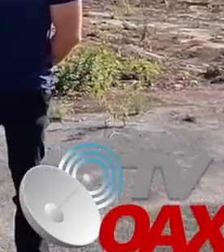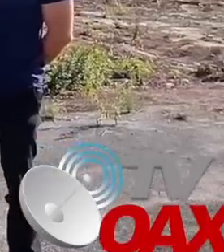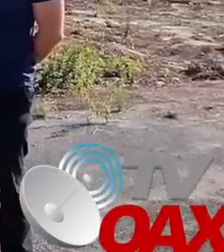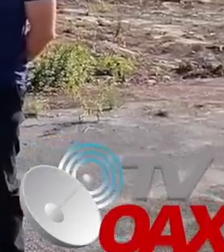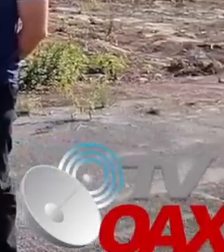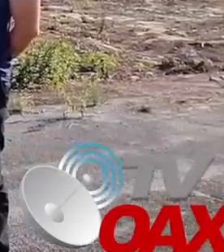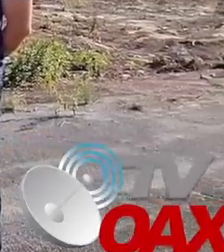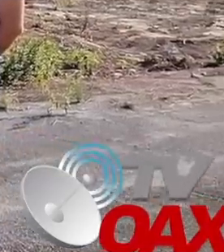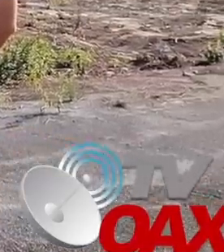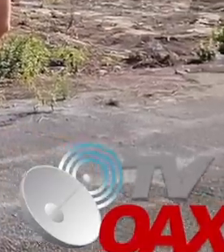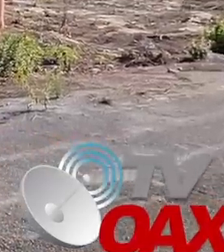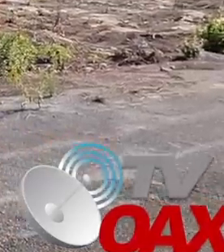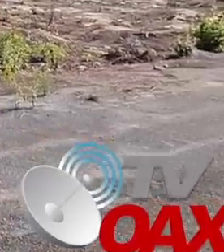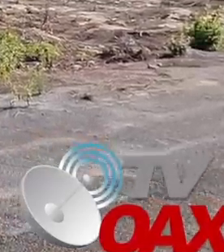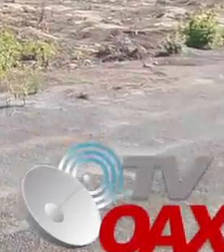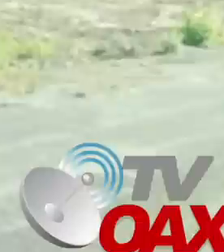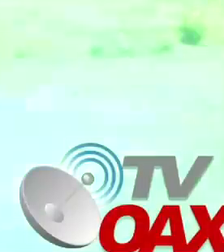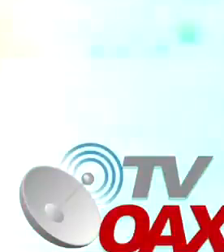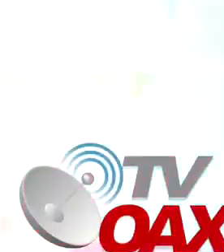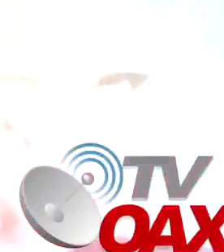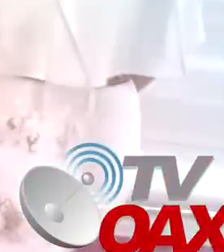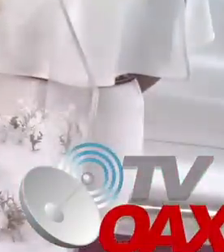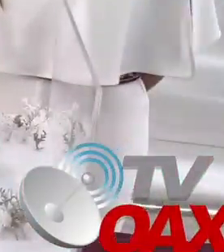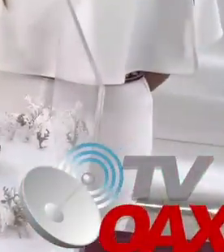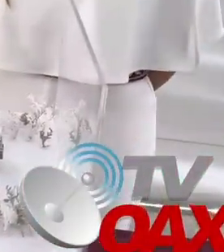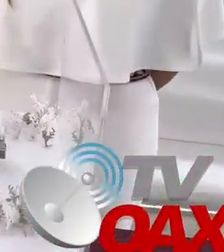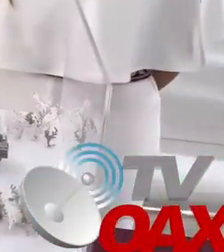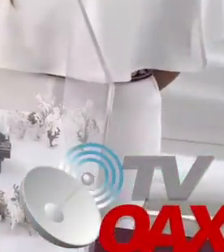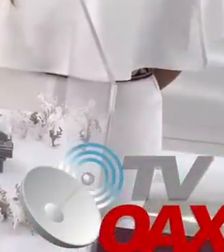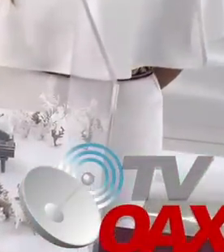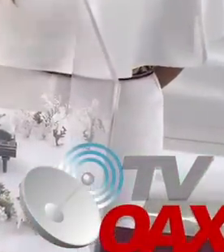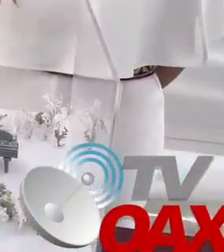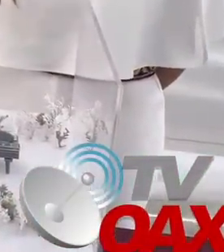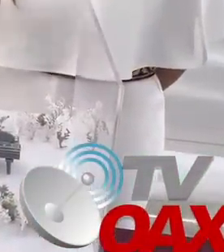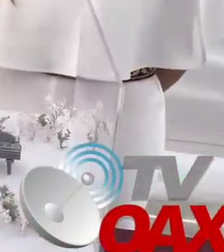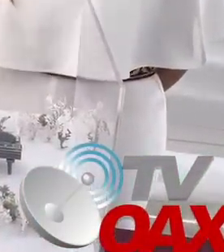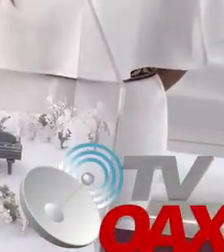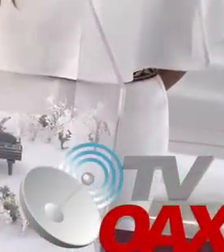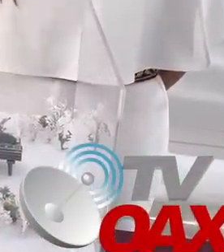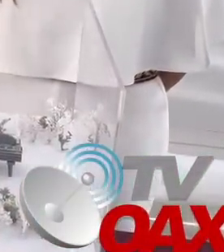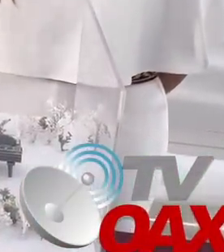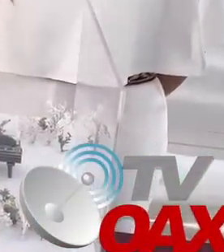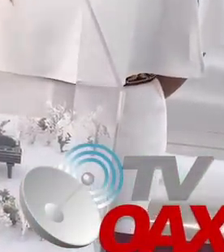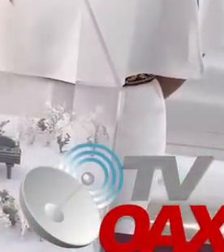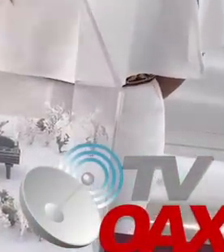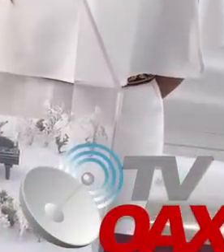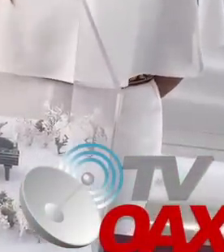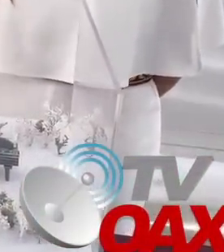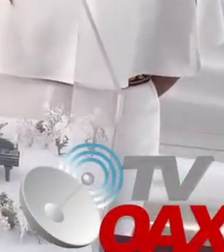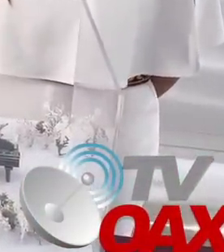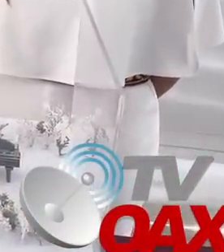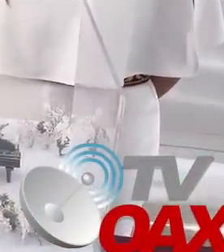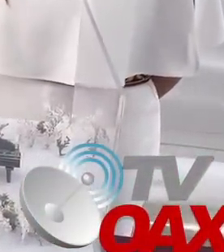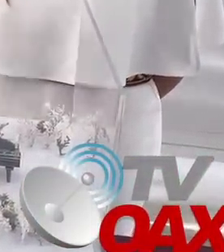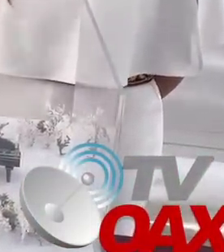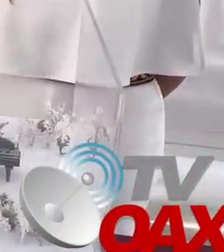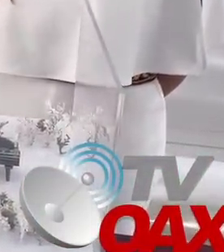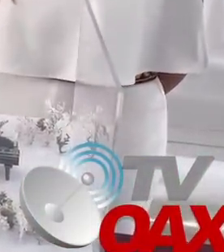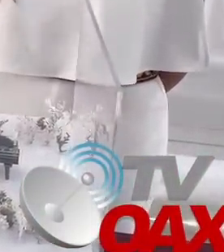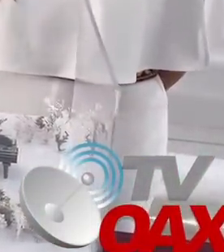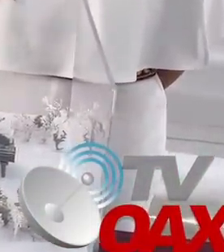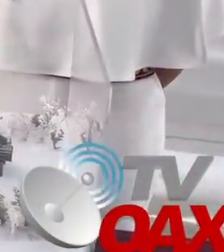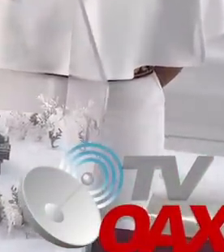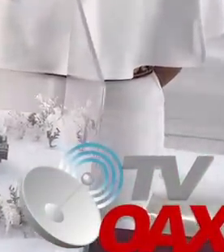el presidente de México, Andrés Manuel López Obrador, avanza con la titánica obra más grande del mundo que